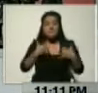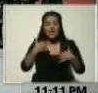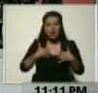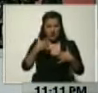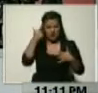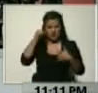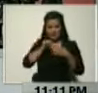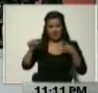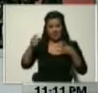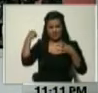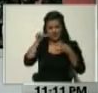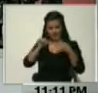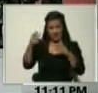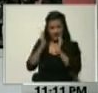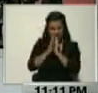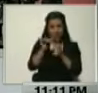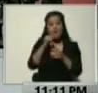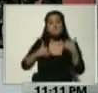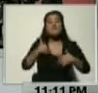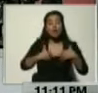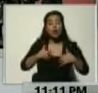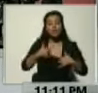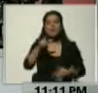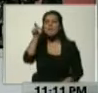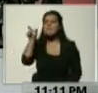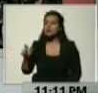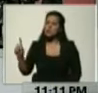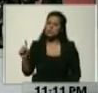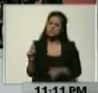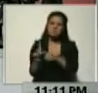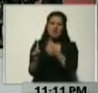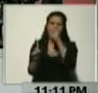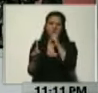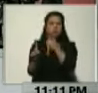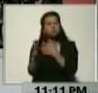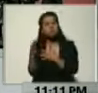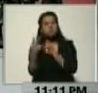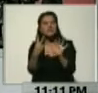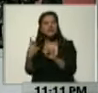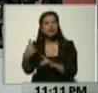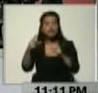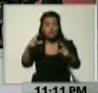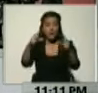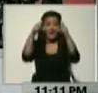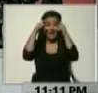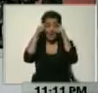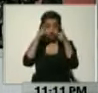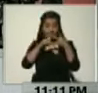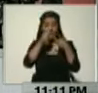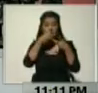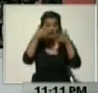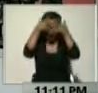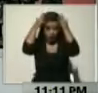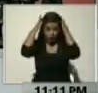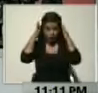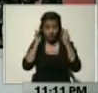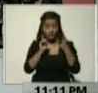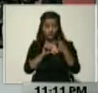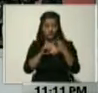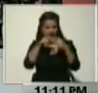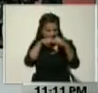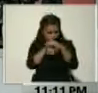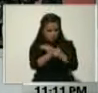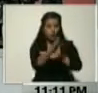El miércoles santo, una persona de aproximadamente 72 años, lentes, cabello canoso, entró a la